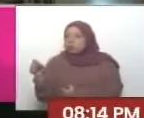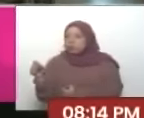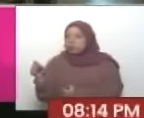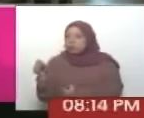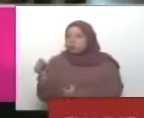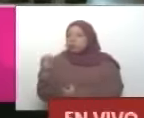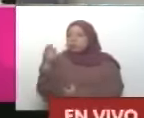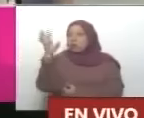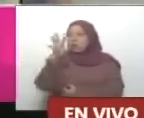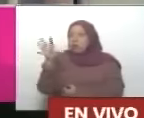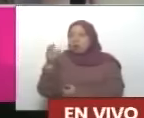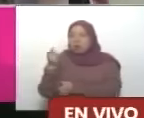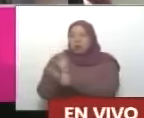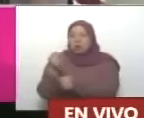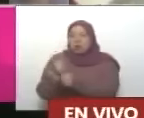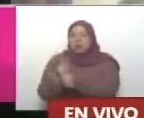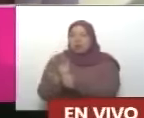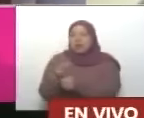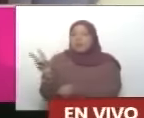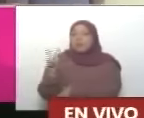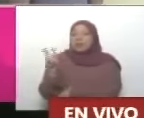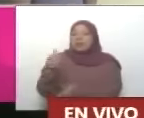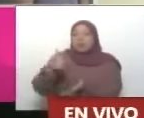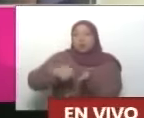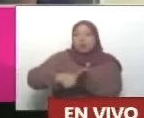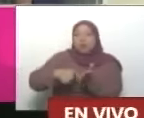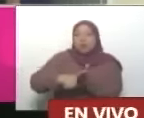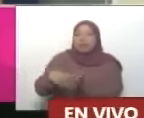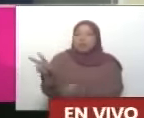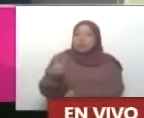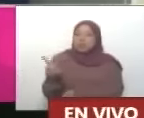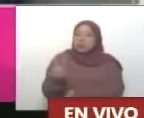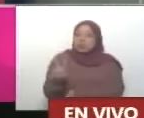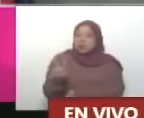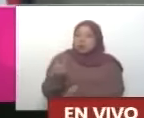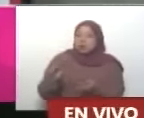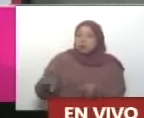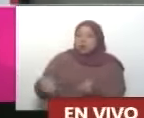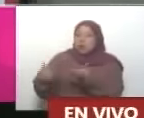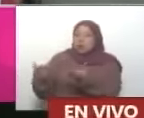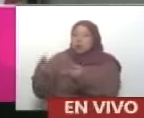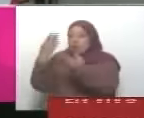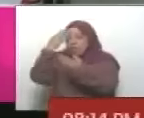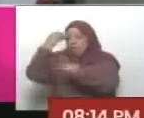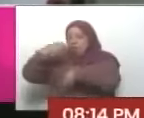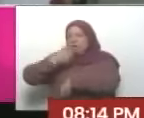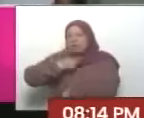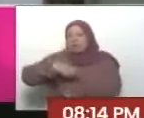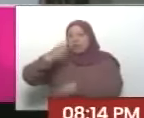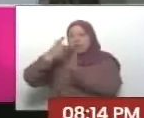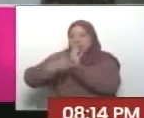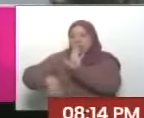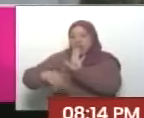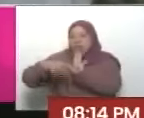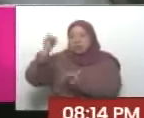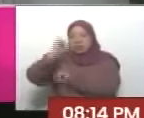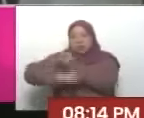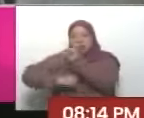otros, el otorgamiento de la ciudadanía y la cédula de identidad venezolana, conforme al Acuerdo de Ginebra y el derecho